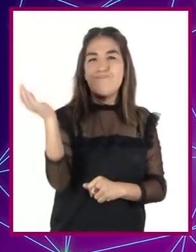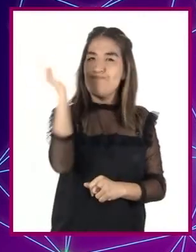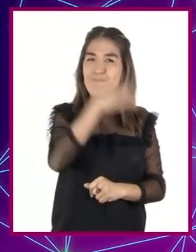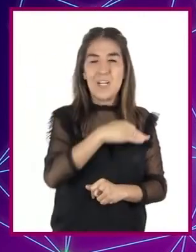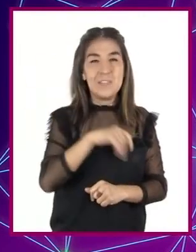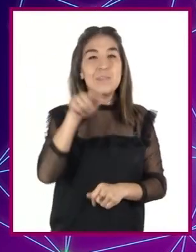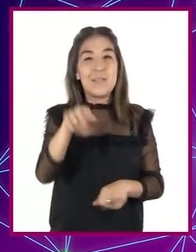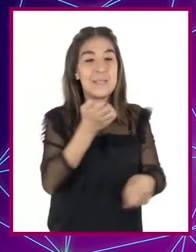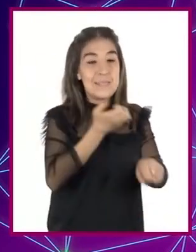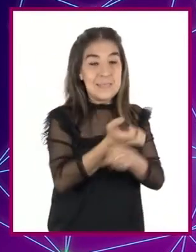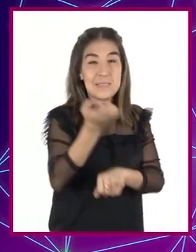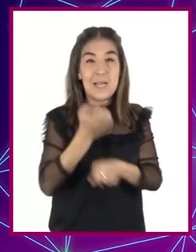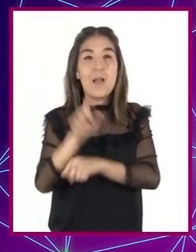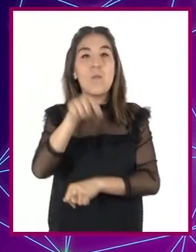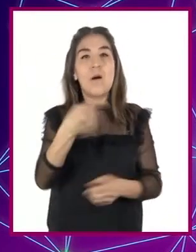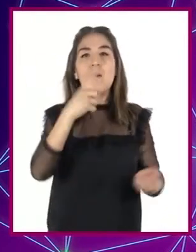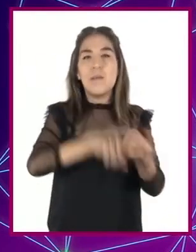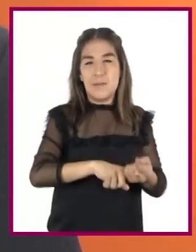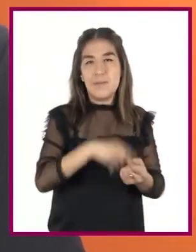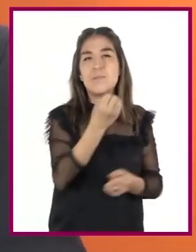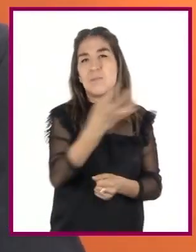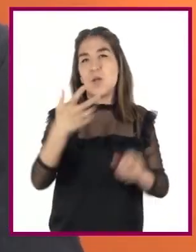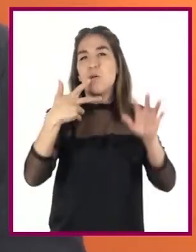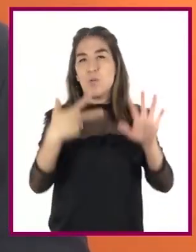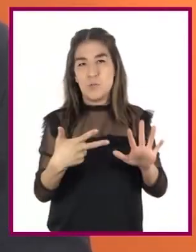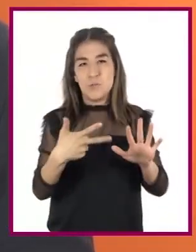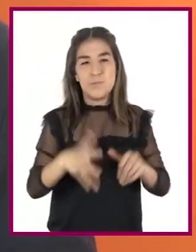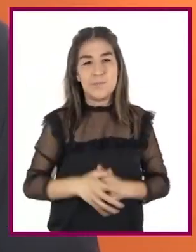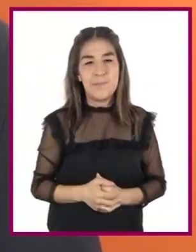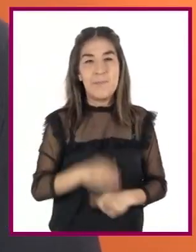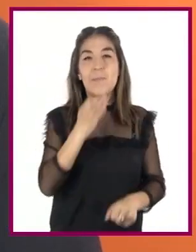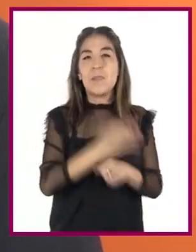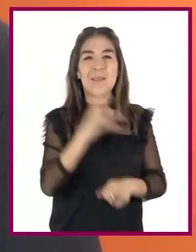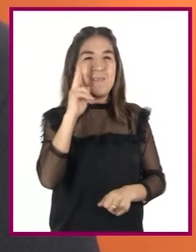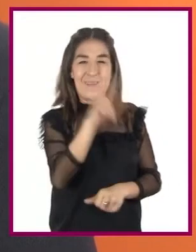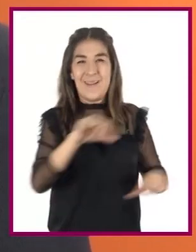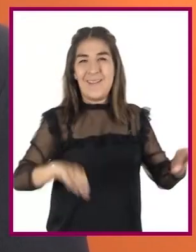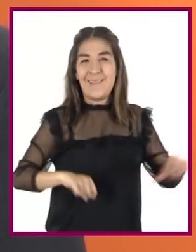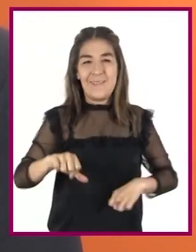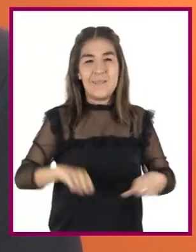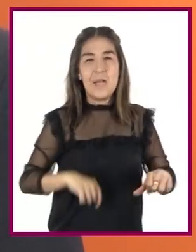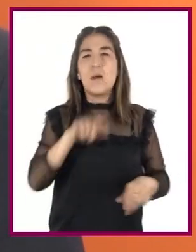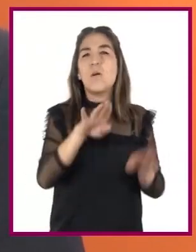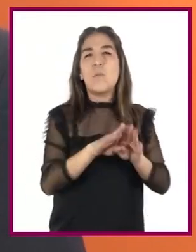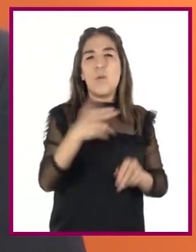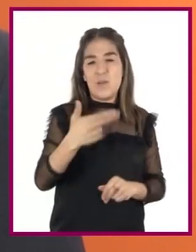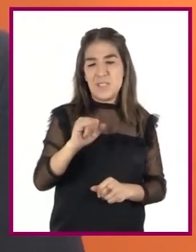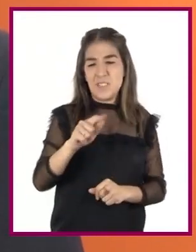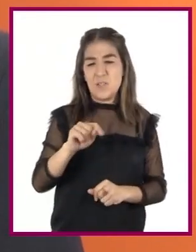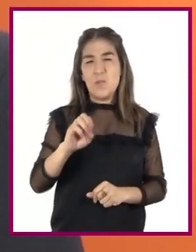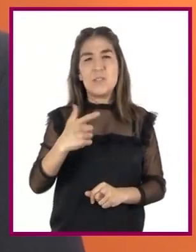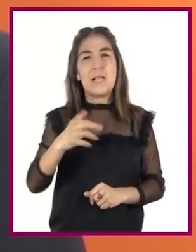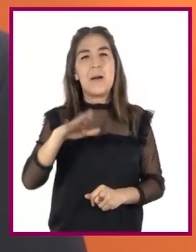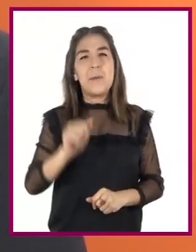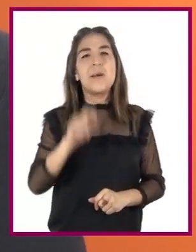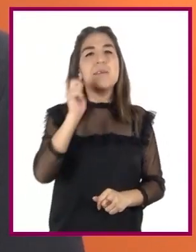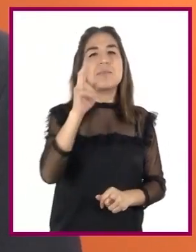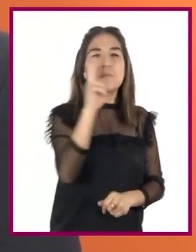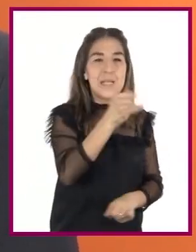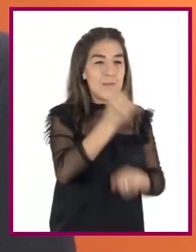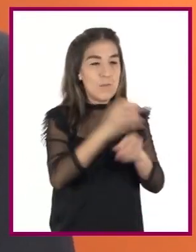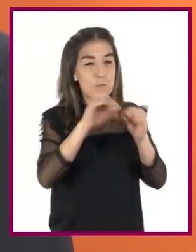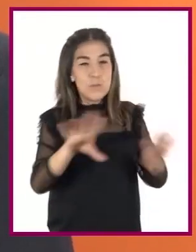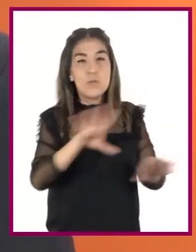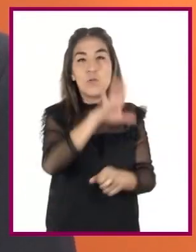se encuentran en ese intervalo son 8. Como vimos en esta actividad, un histograma permite observar alguna información de